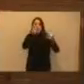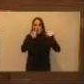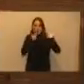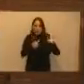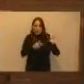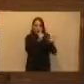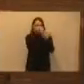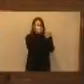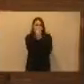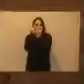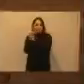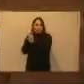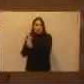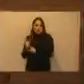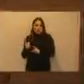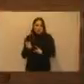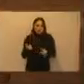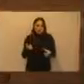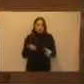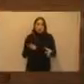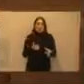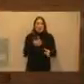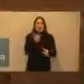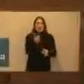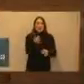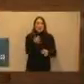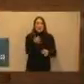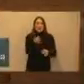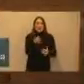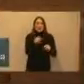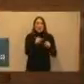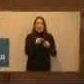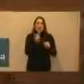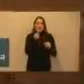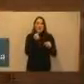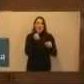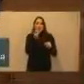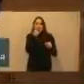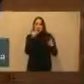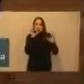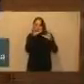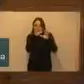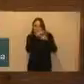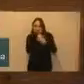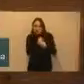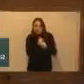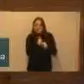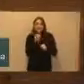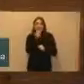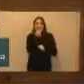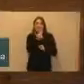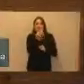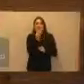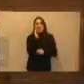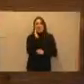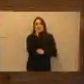nada más en este caso que con la nube de la sospecha a ejercer la acusación con la condena